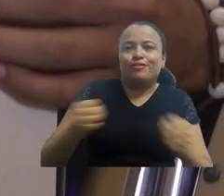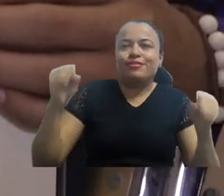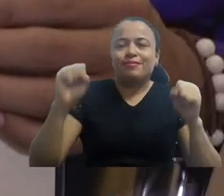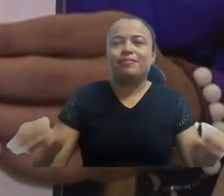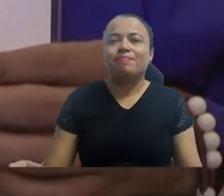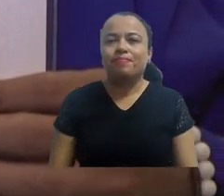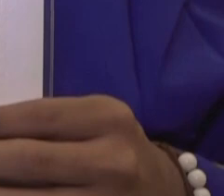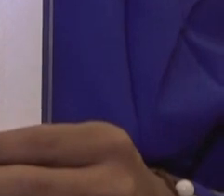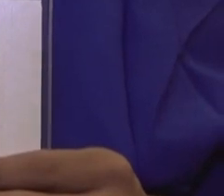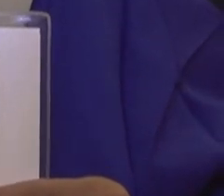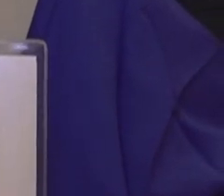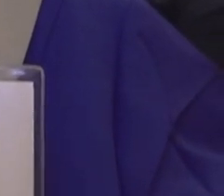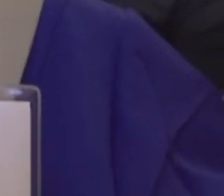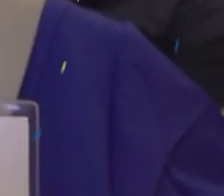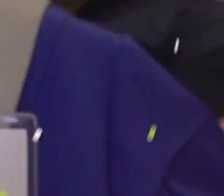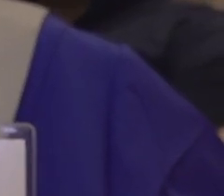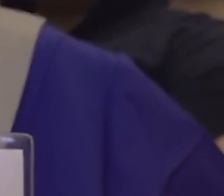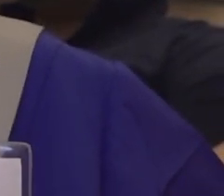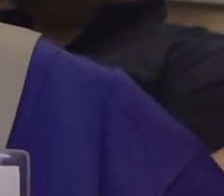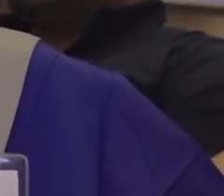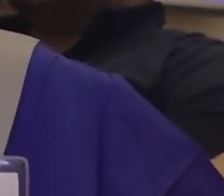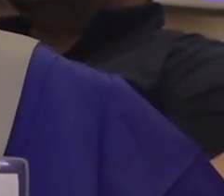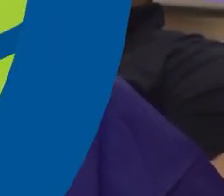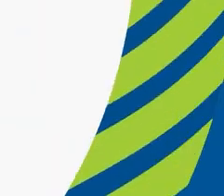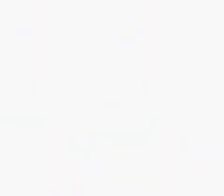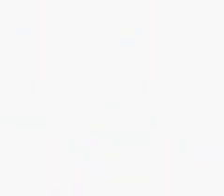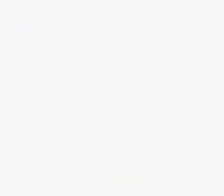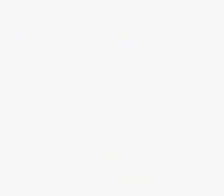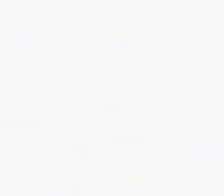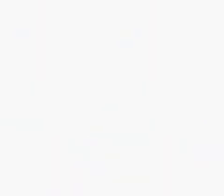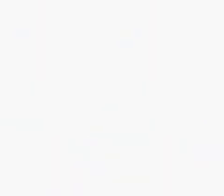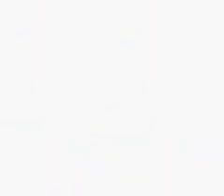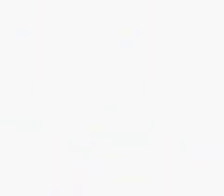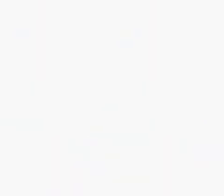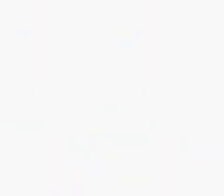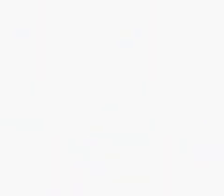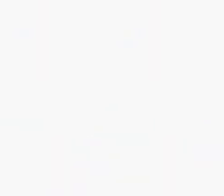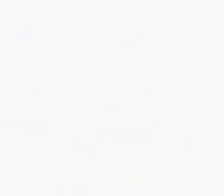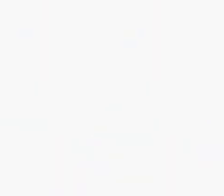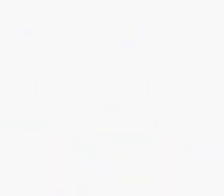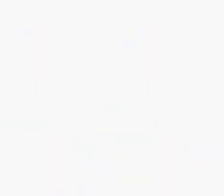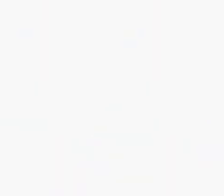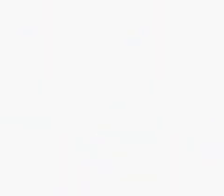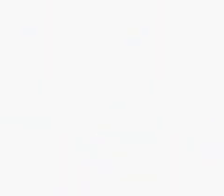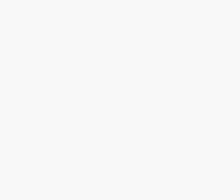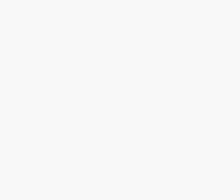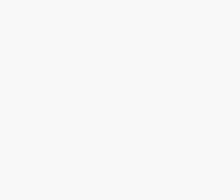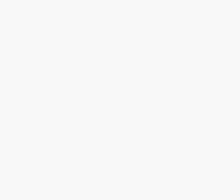posible. Universidad del Magdalena, aún más incluyente e innovadora.